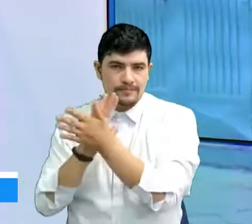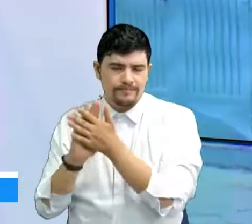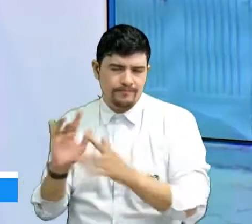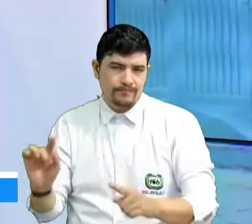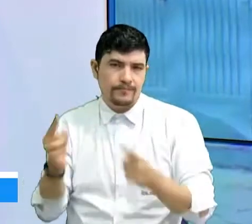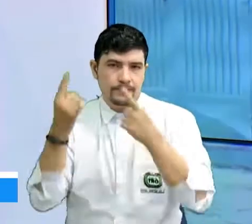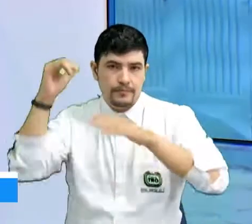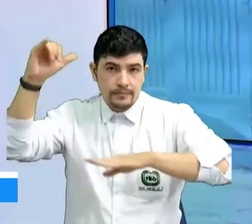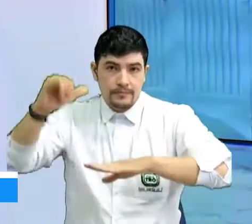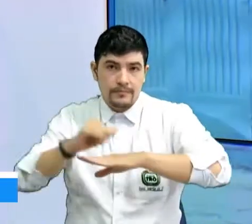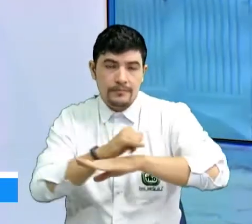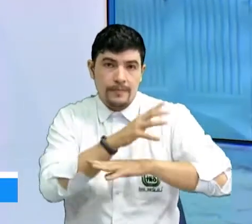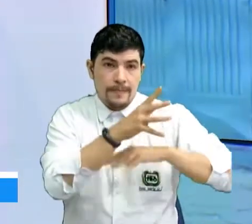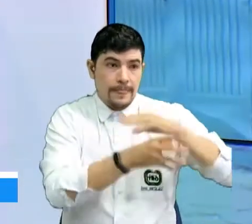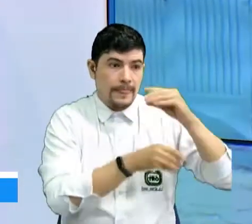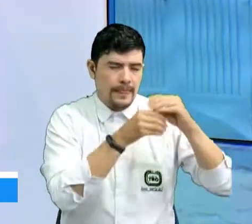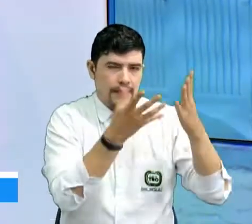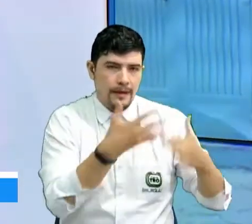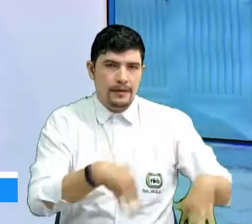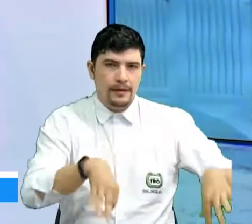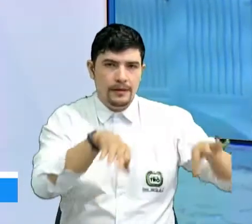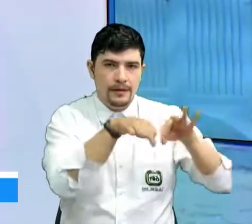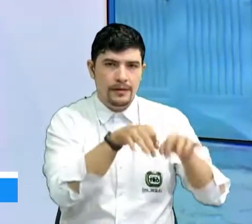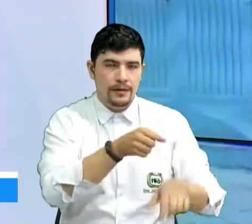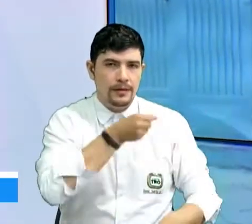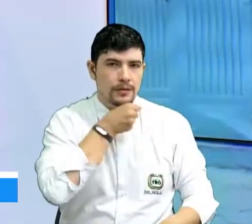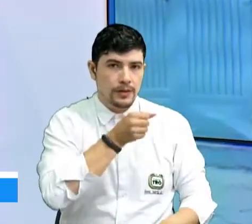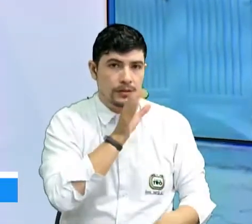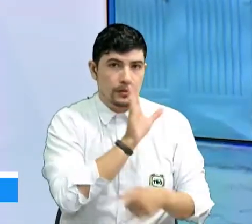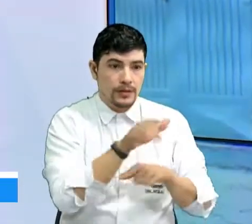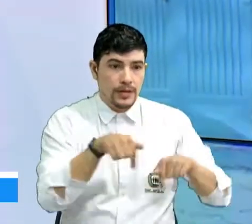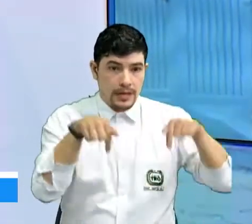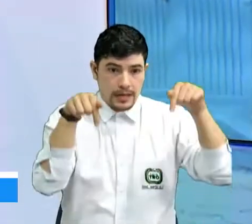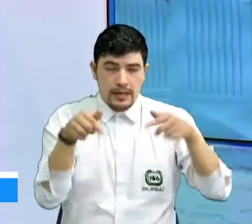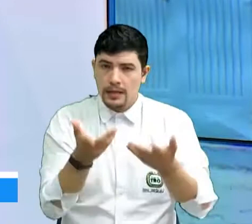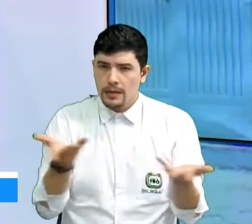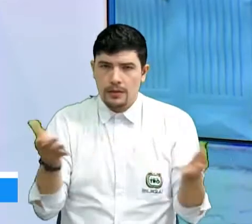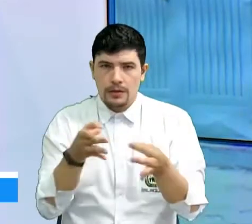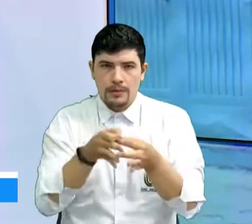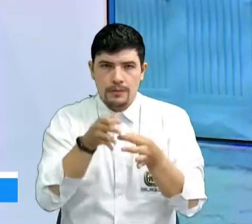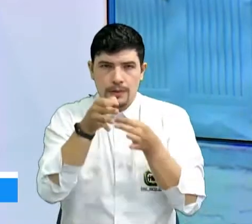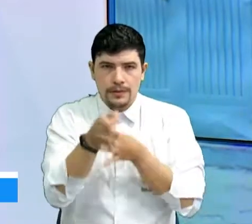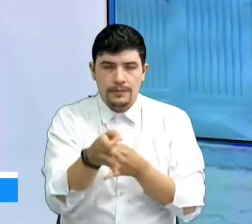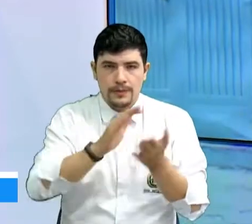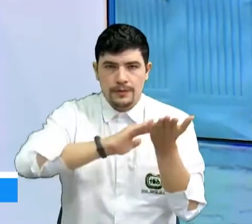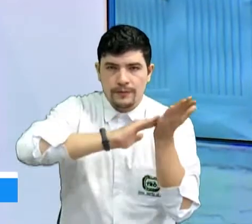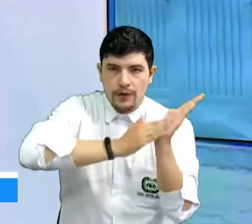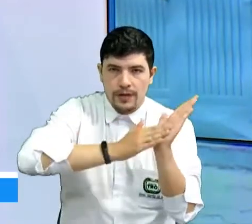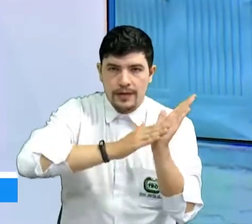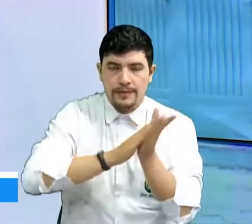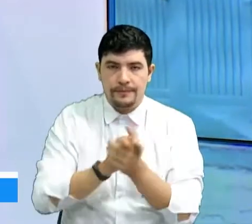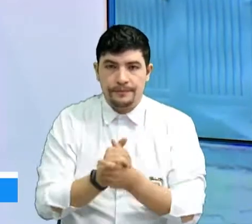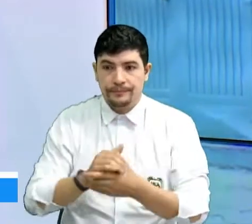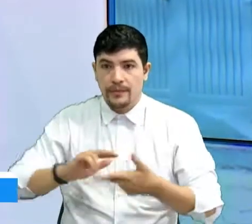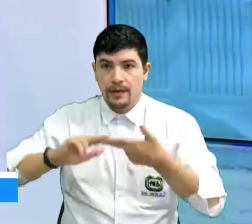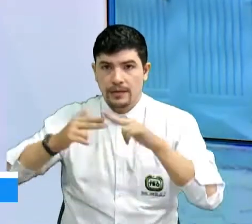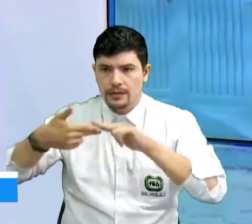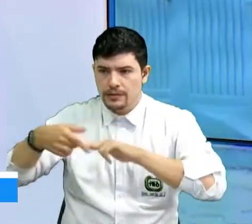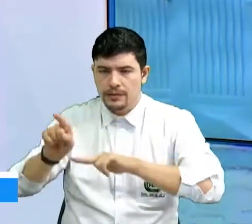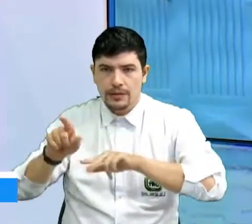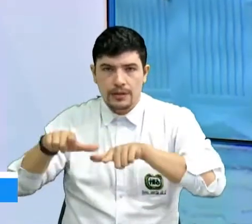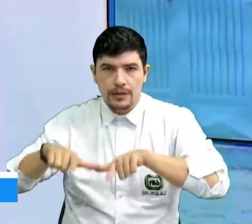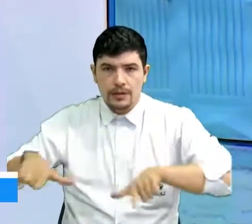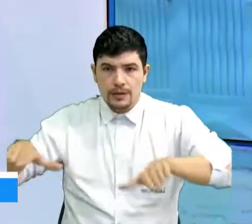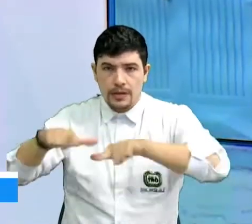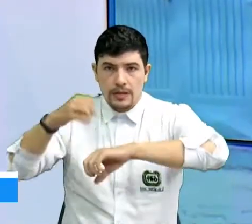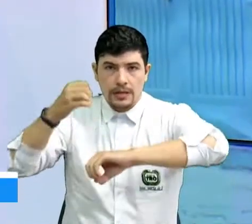Hay otra noticia muy destacada en el Gran Santander. Se origina aquí, en el municipio de Florida Blanca, y tiene que ver con el cierre de la plaza de mercado luego